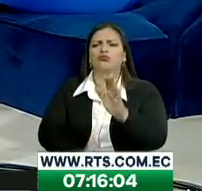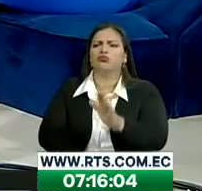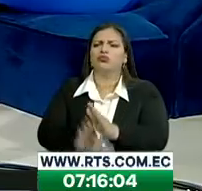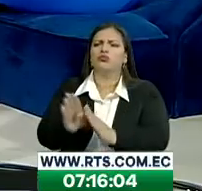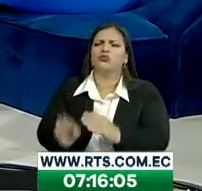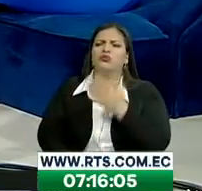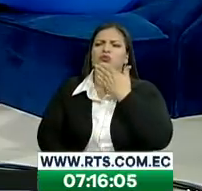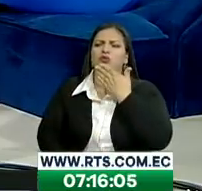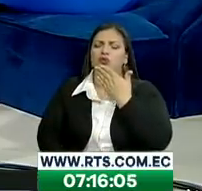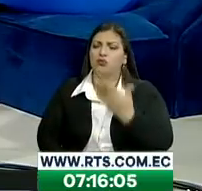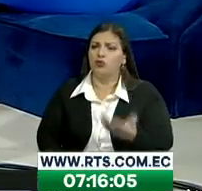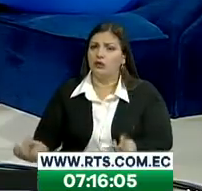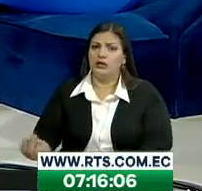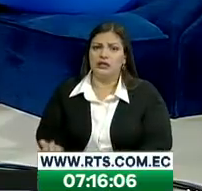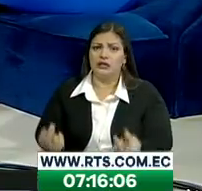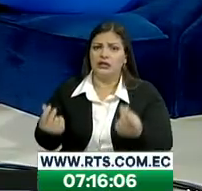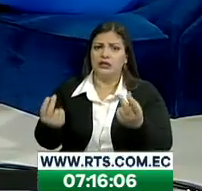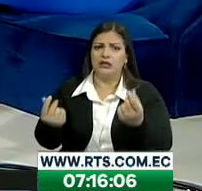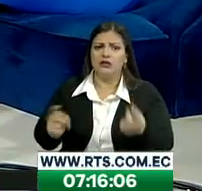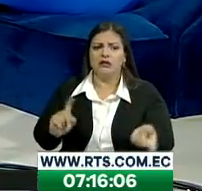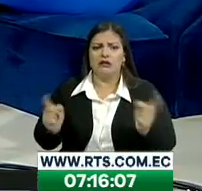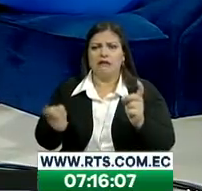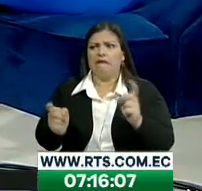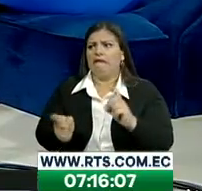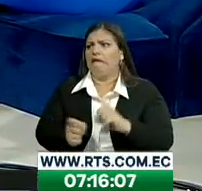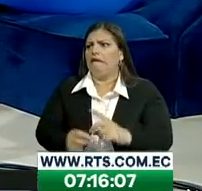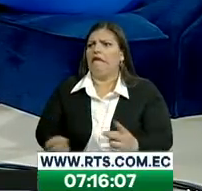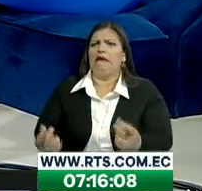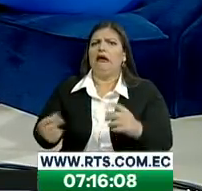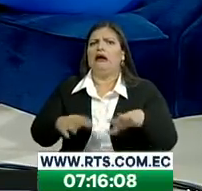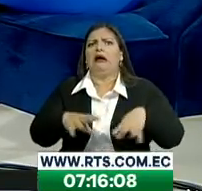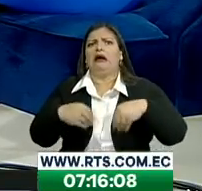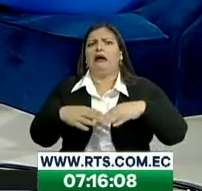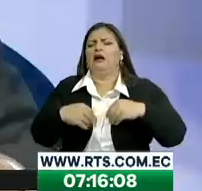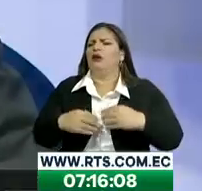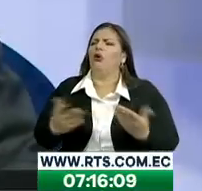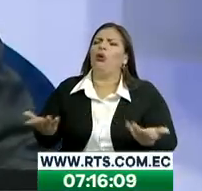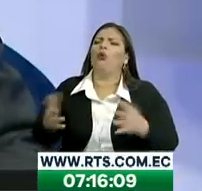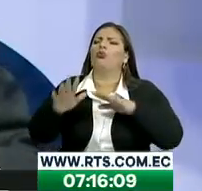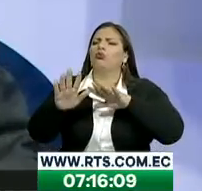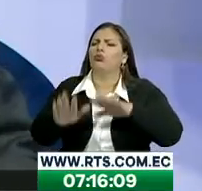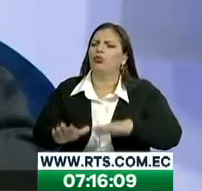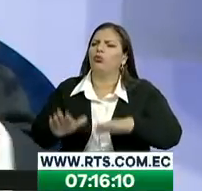ingeniero? ¿Debemos ir con esos cambios sobre la marcha? Definitivamente nos gustaría que el